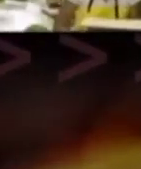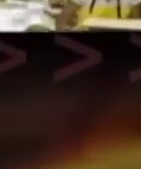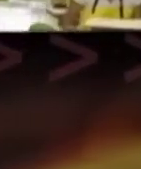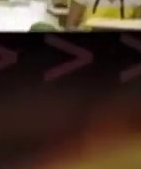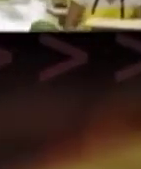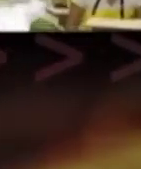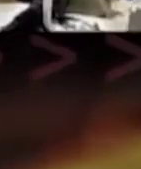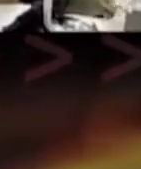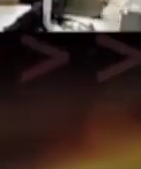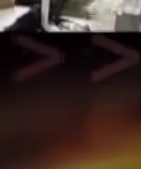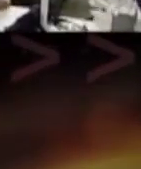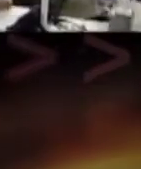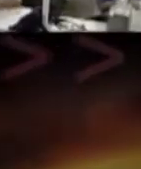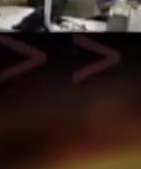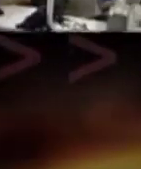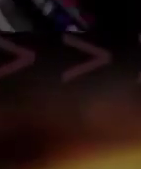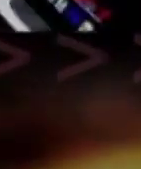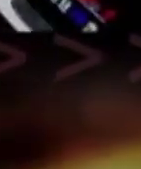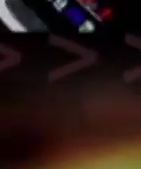y